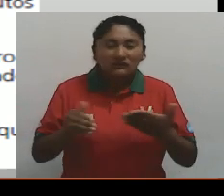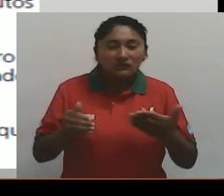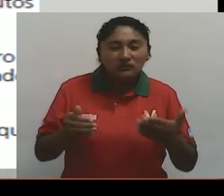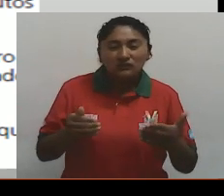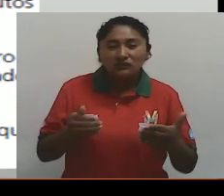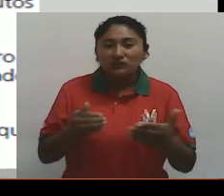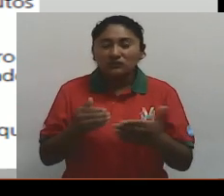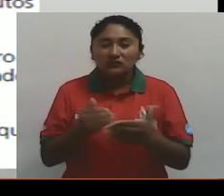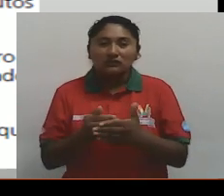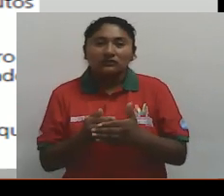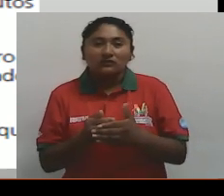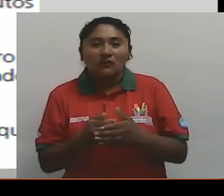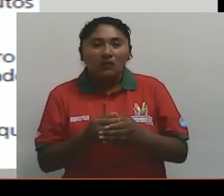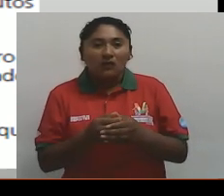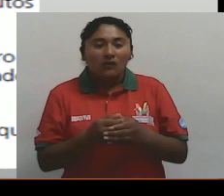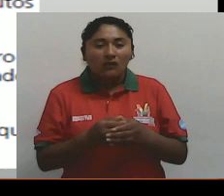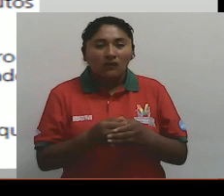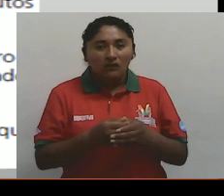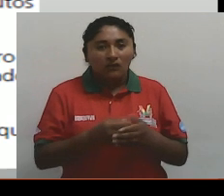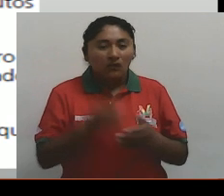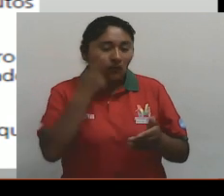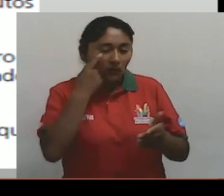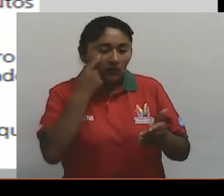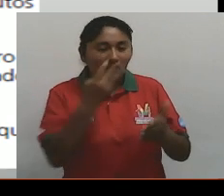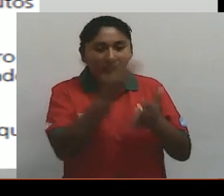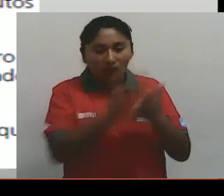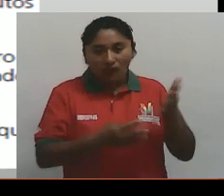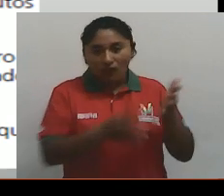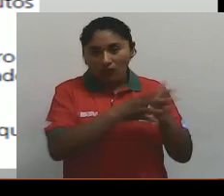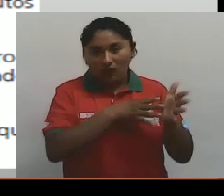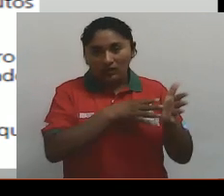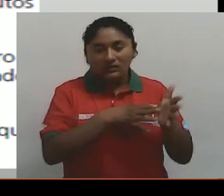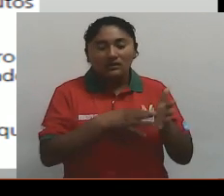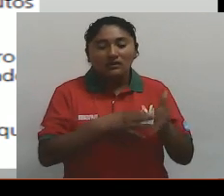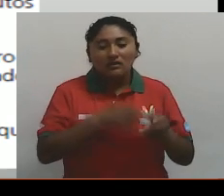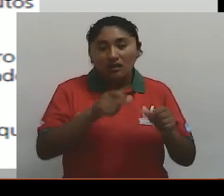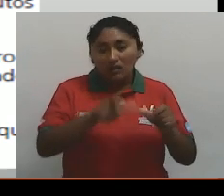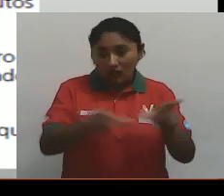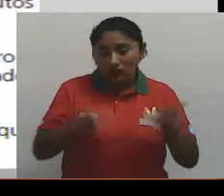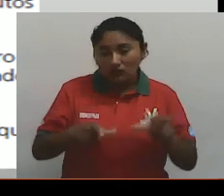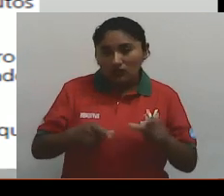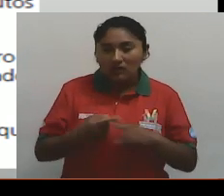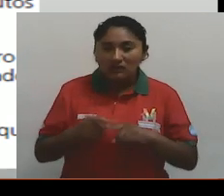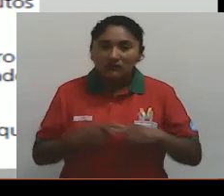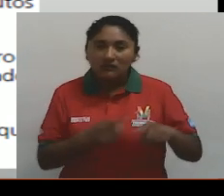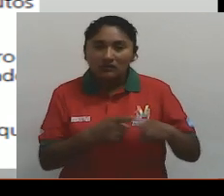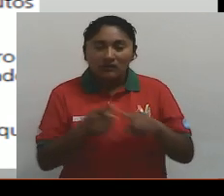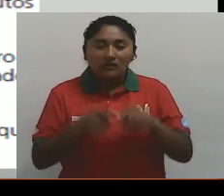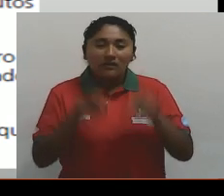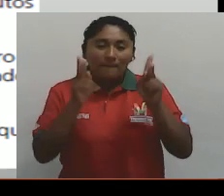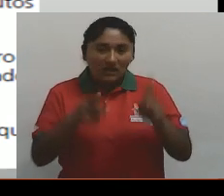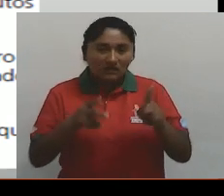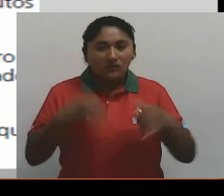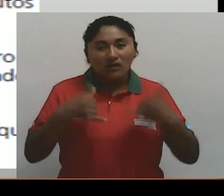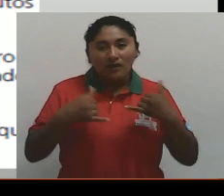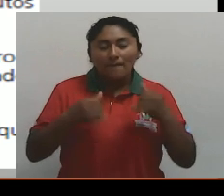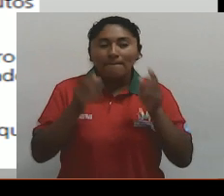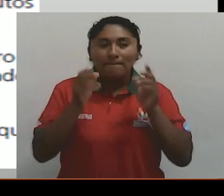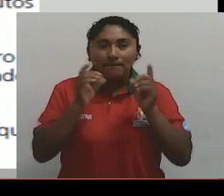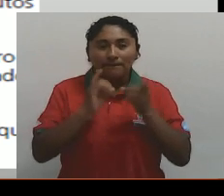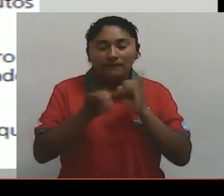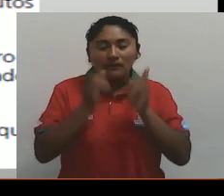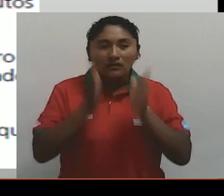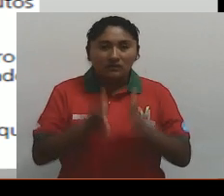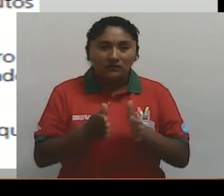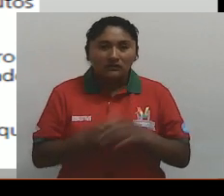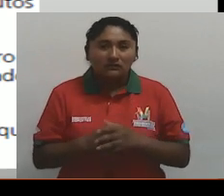si se usa la ficha. Debidamente completada y firmada, debe ser entregada al segundo árbitro anotador o enviada electrónicamente a la hoja